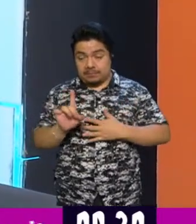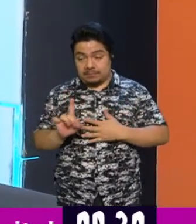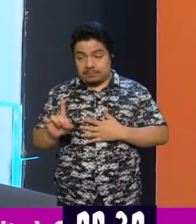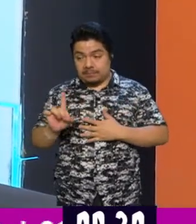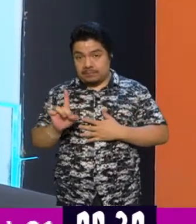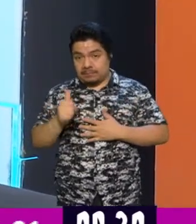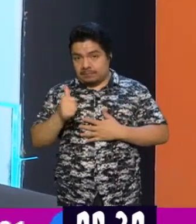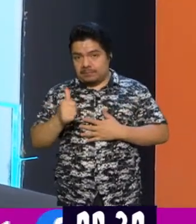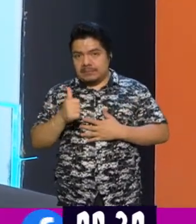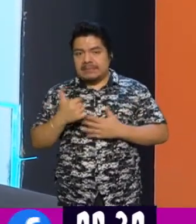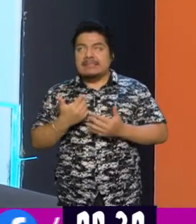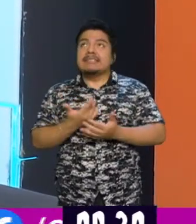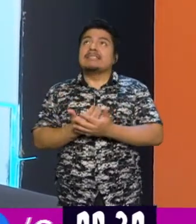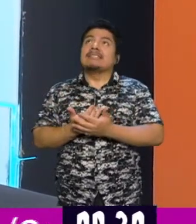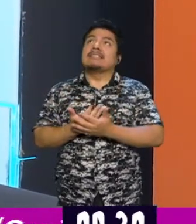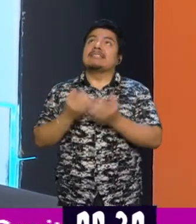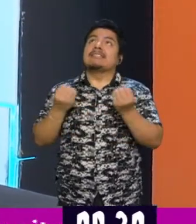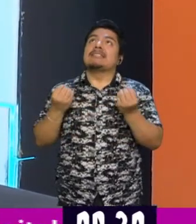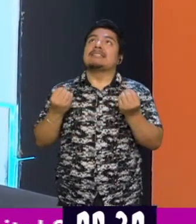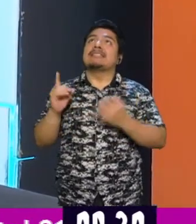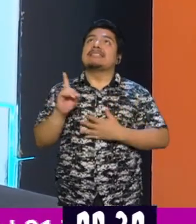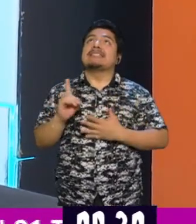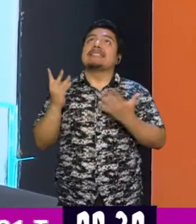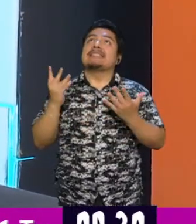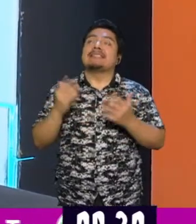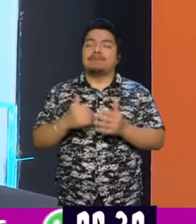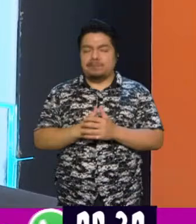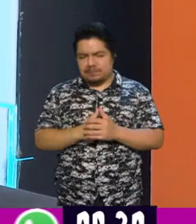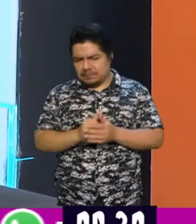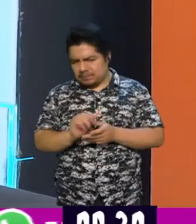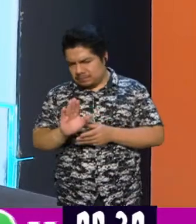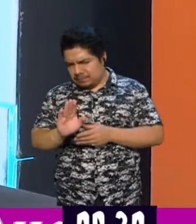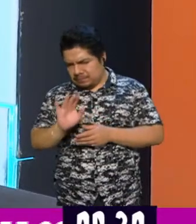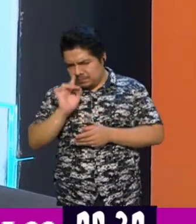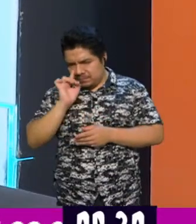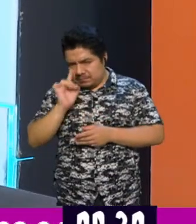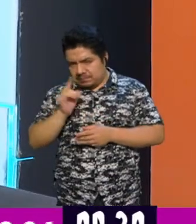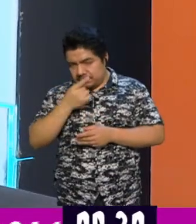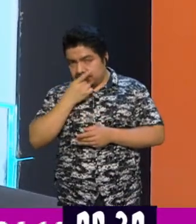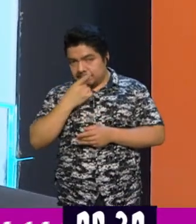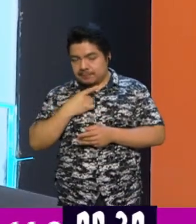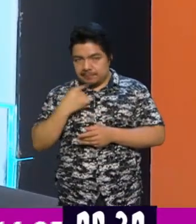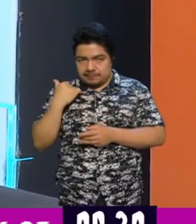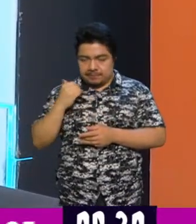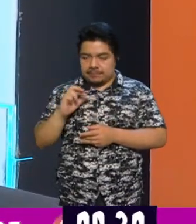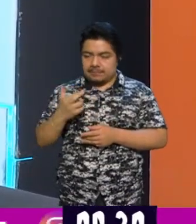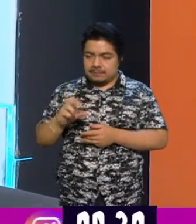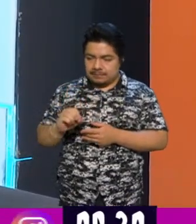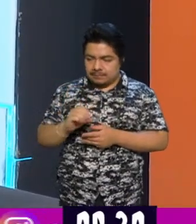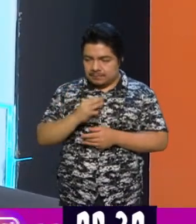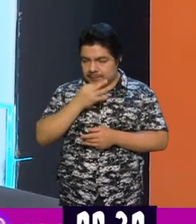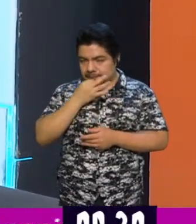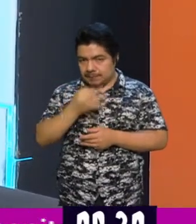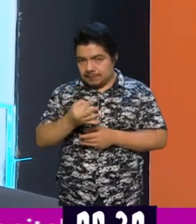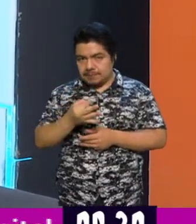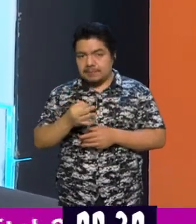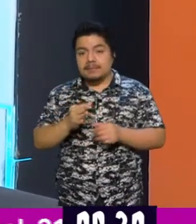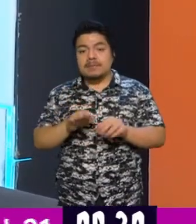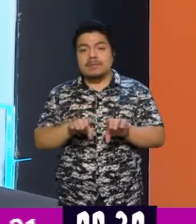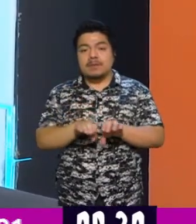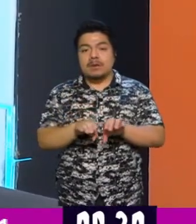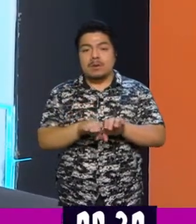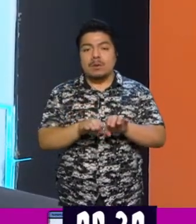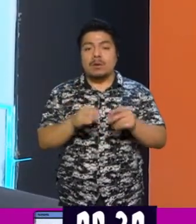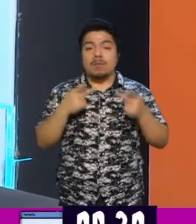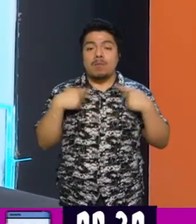había ansiado tanto un domingo. Me Claro. cae. Ahora, yo creo que el tema es lo que decía el Charro, ¿no? Por cómo construir